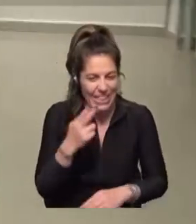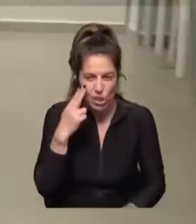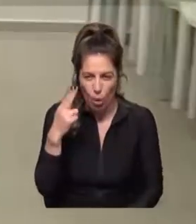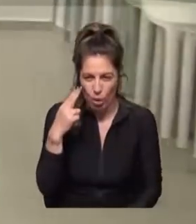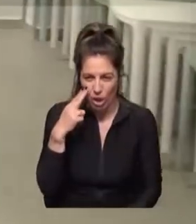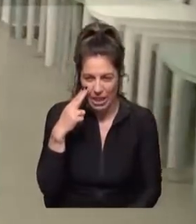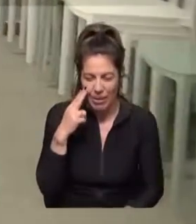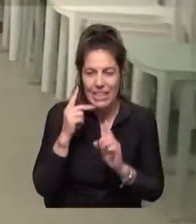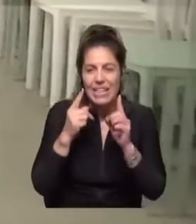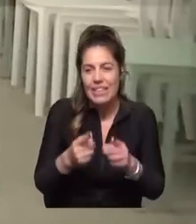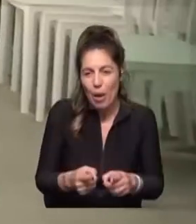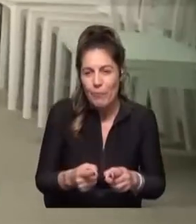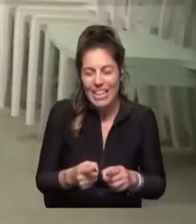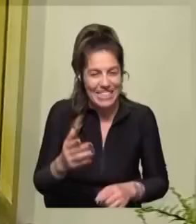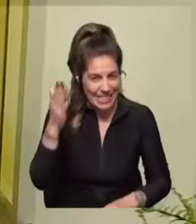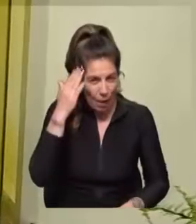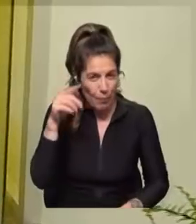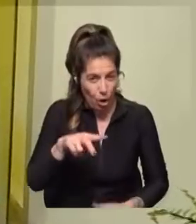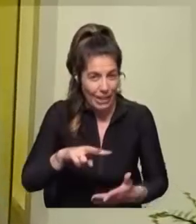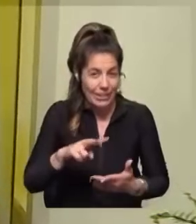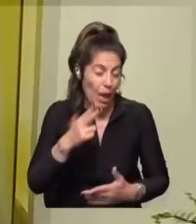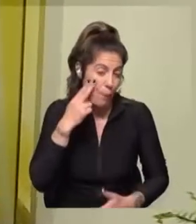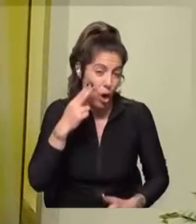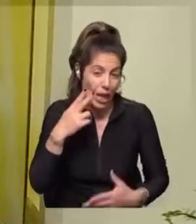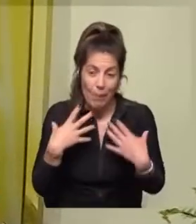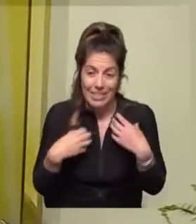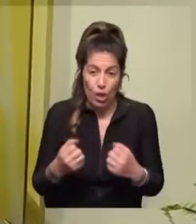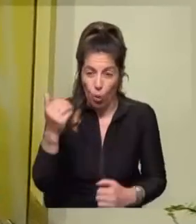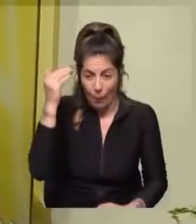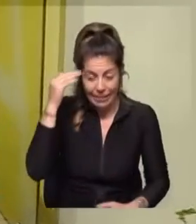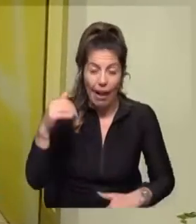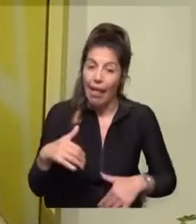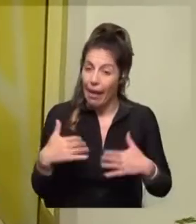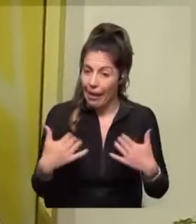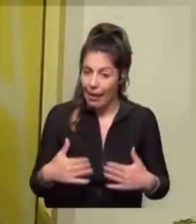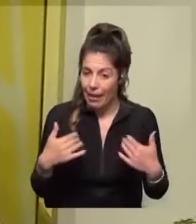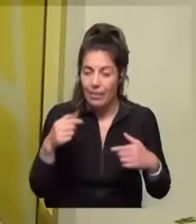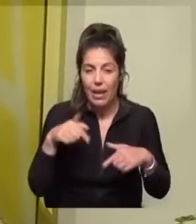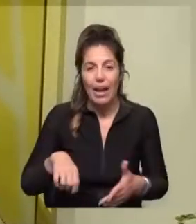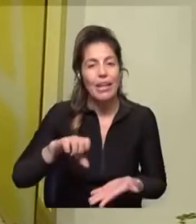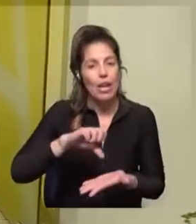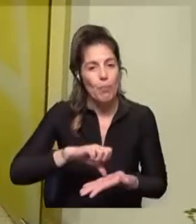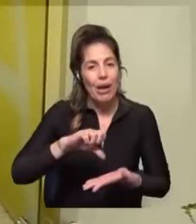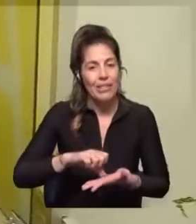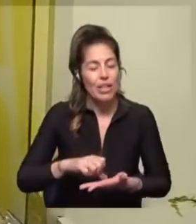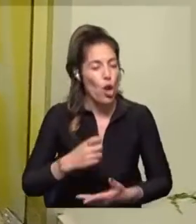Y de alguna forma bueno sabemos que este problema el problema de Salud Mental nuestro país es muy grande realmente las carencias para para